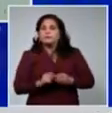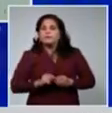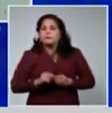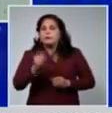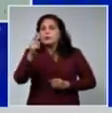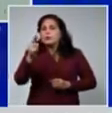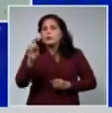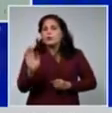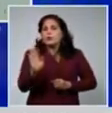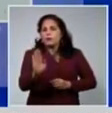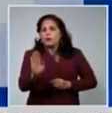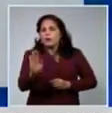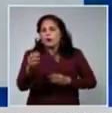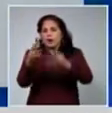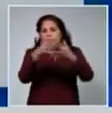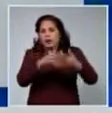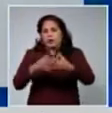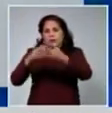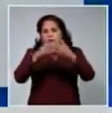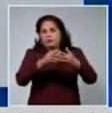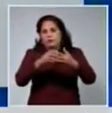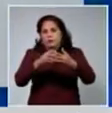pero eeuu